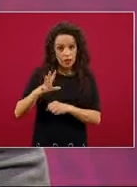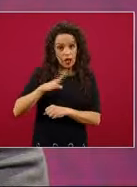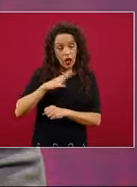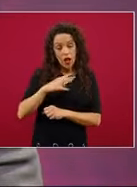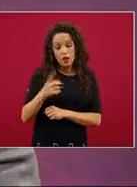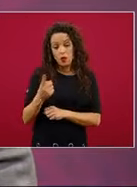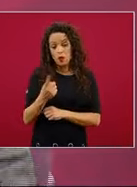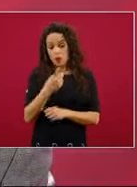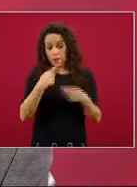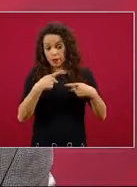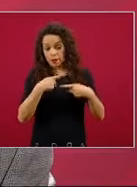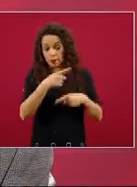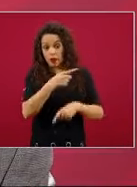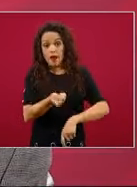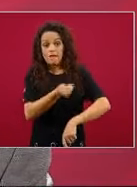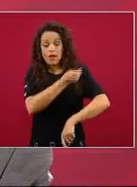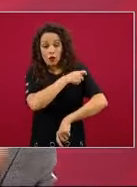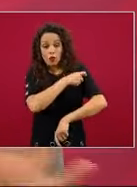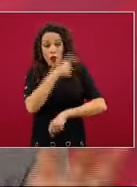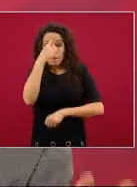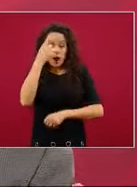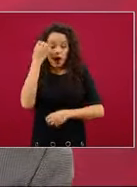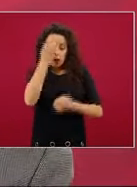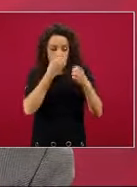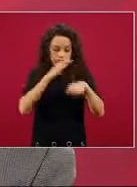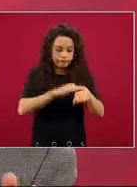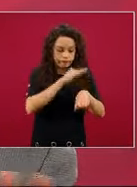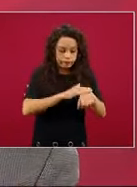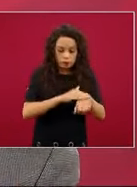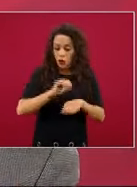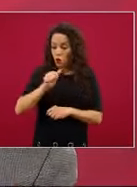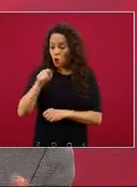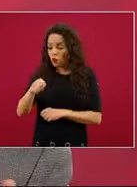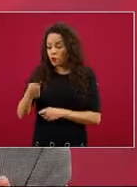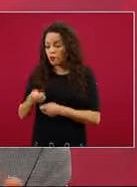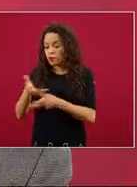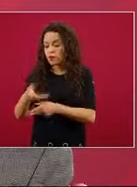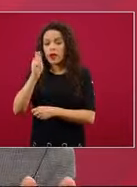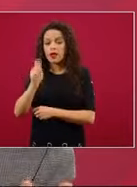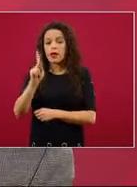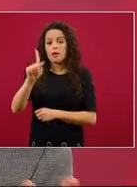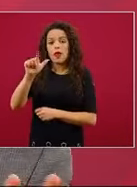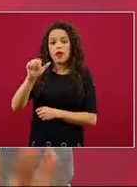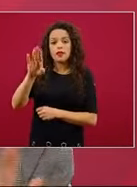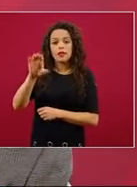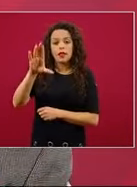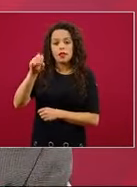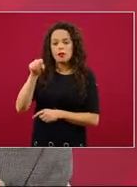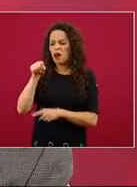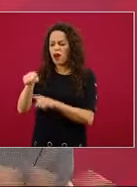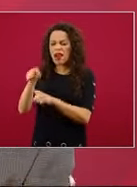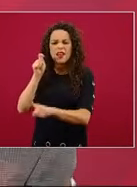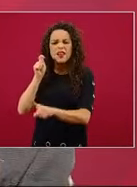reciben la vacuna en evaluación y hay otras que reciben placebo. El placebo se considera